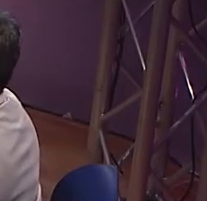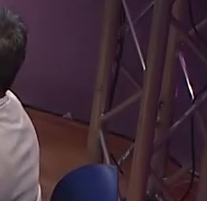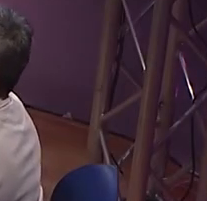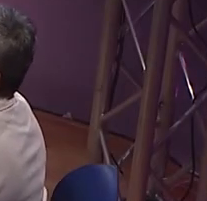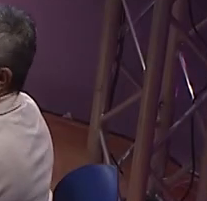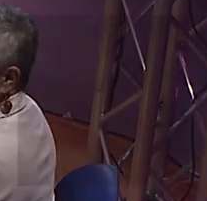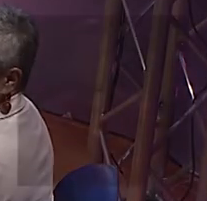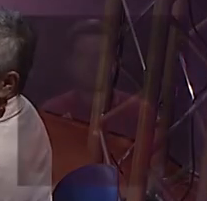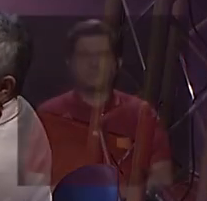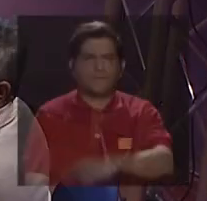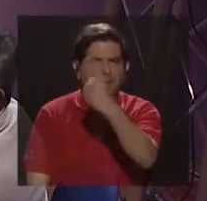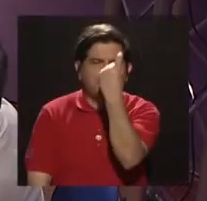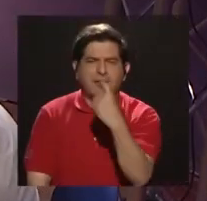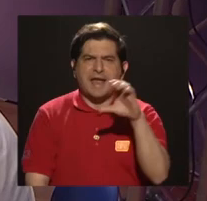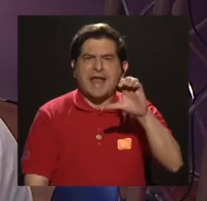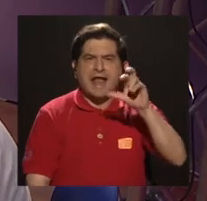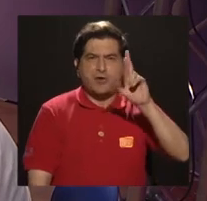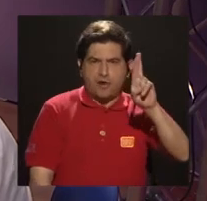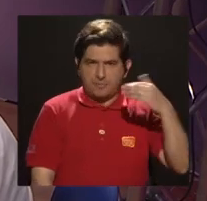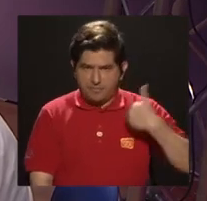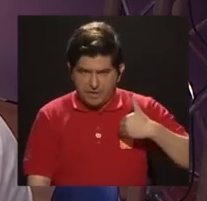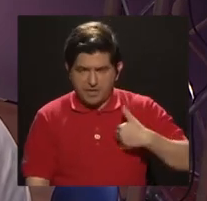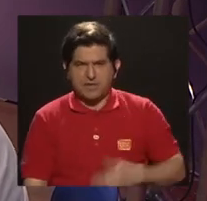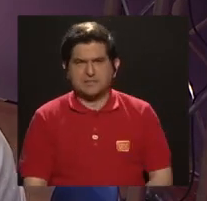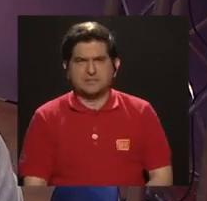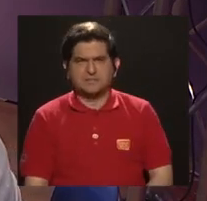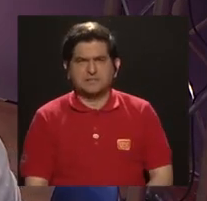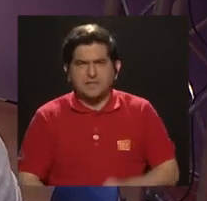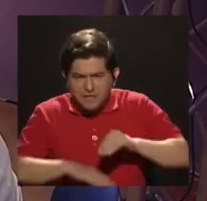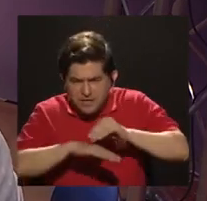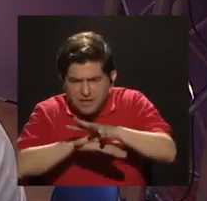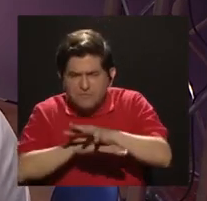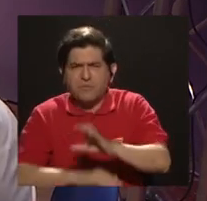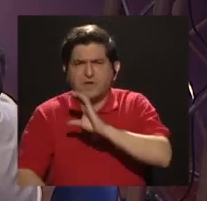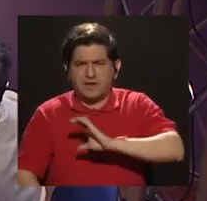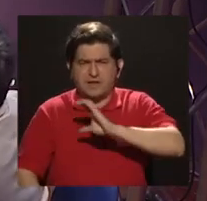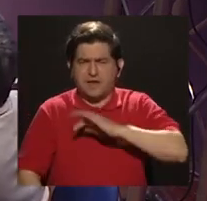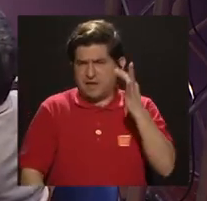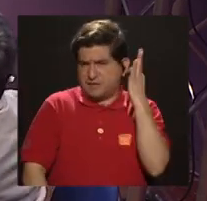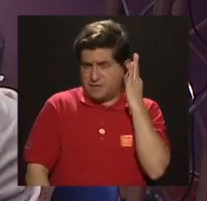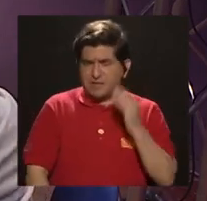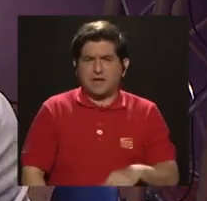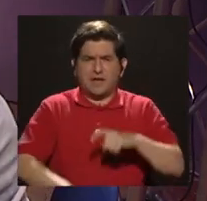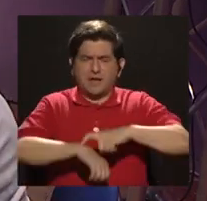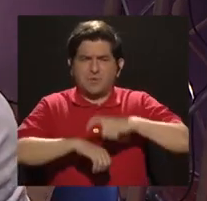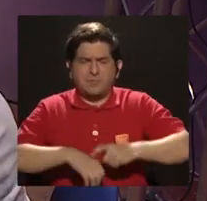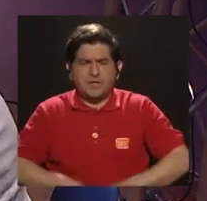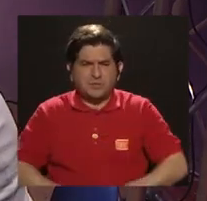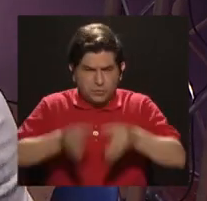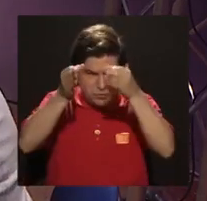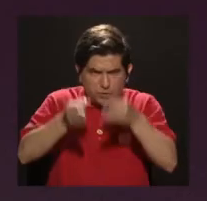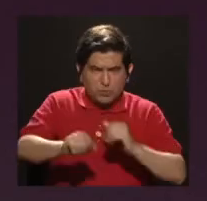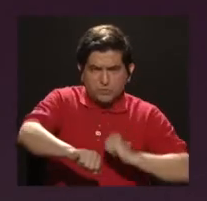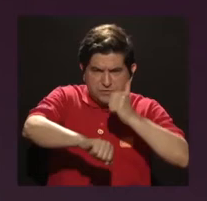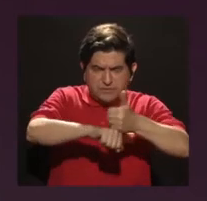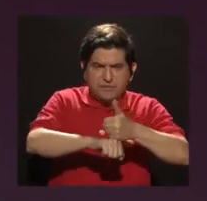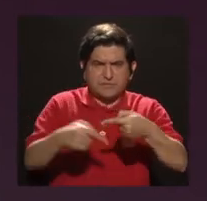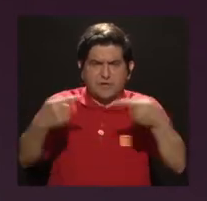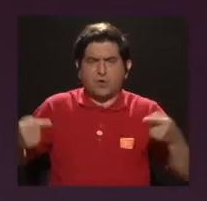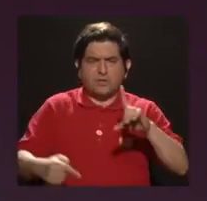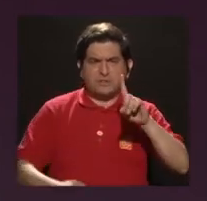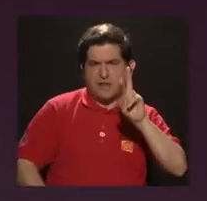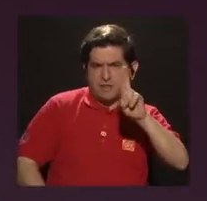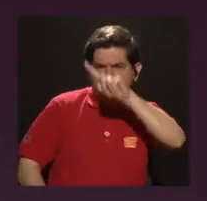nos pregunta a don carlos ramírez si ha pesado su condición de mujer en la manera de juzgar a dilma bueno yo creo